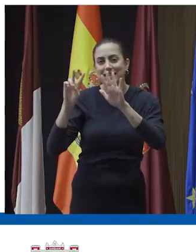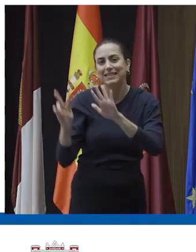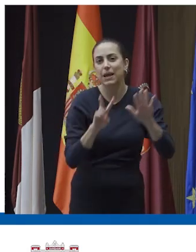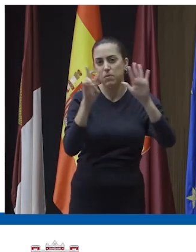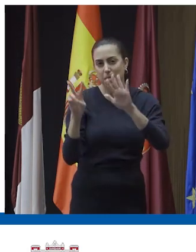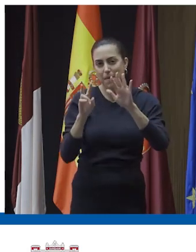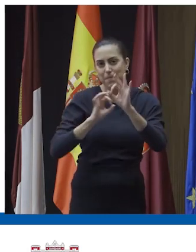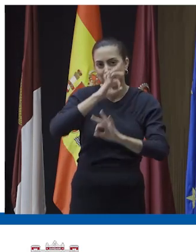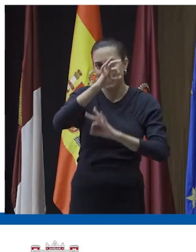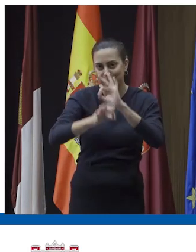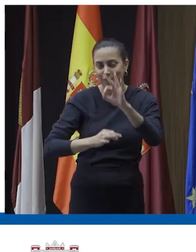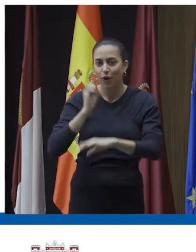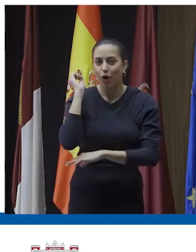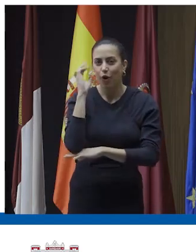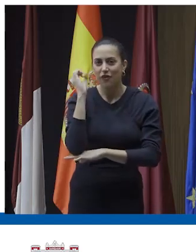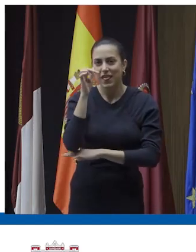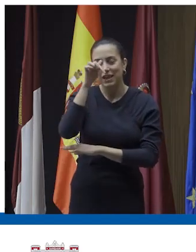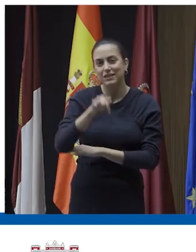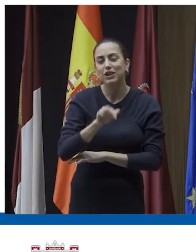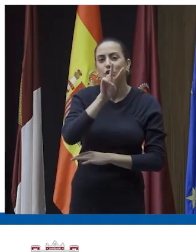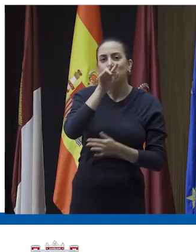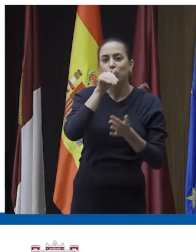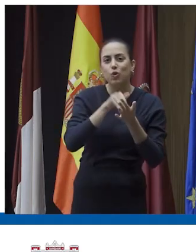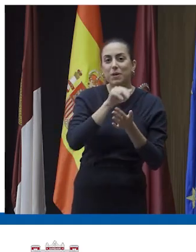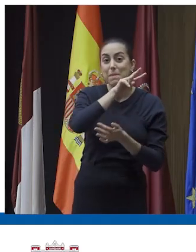ciclo de conferencias que en este curso